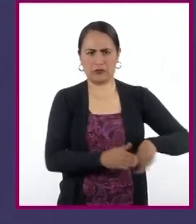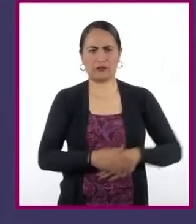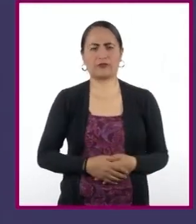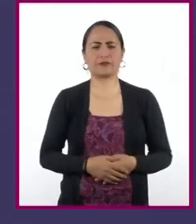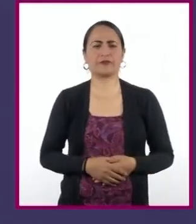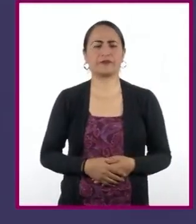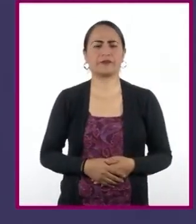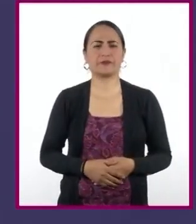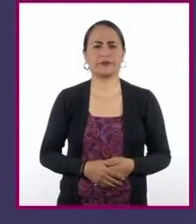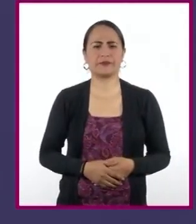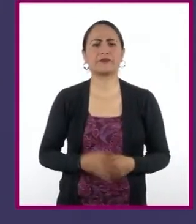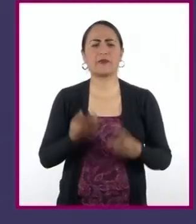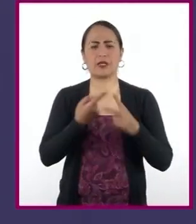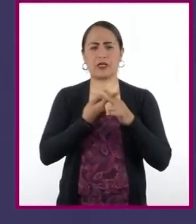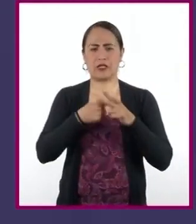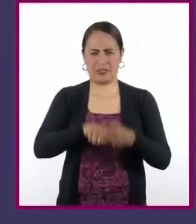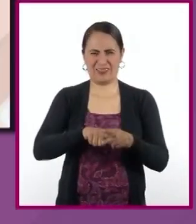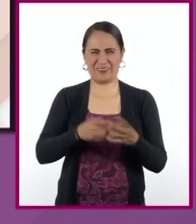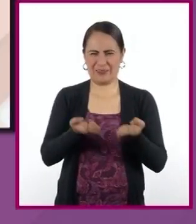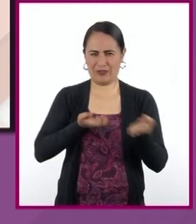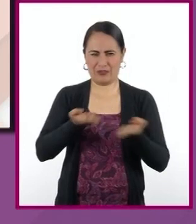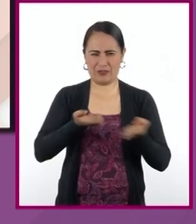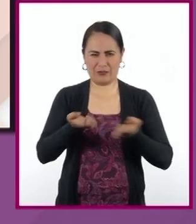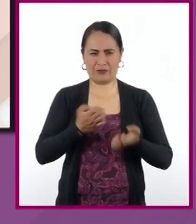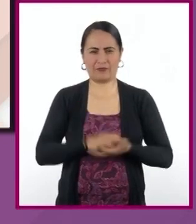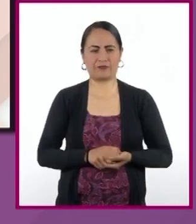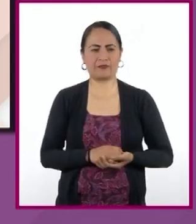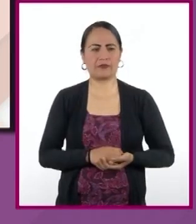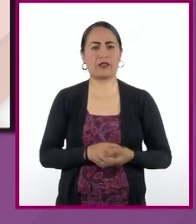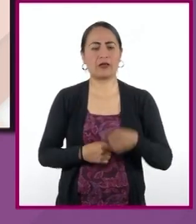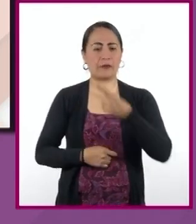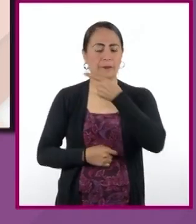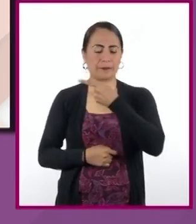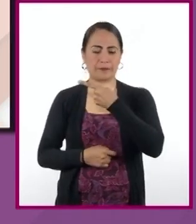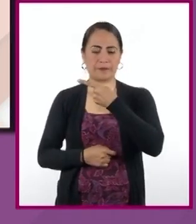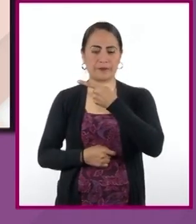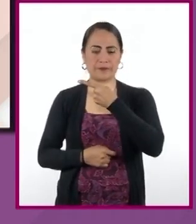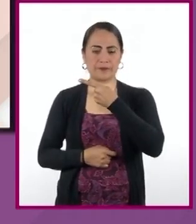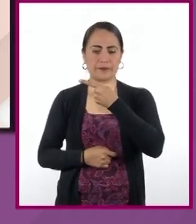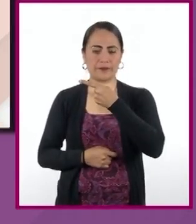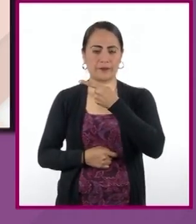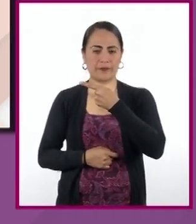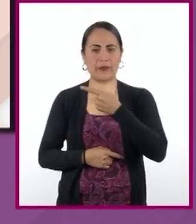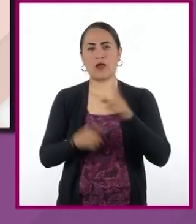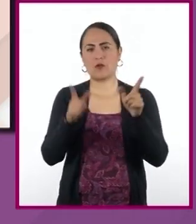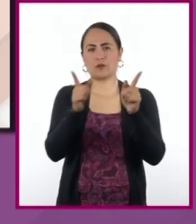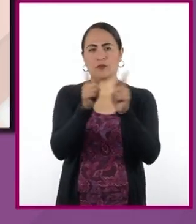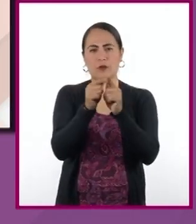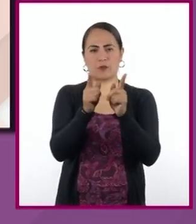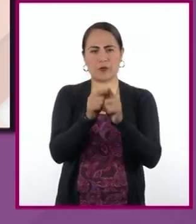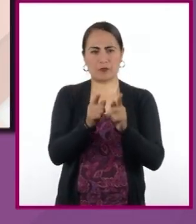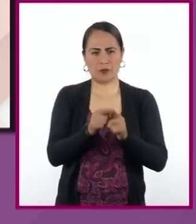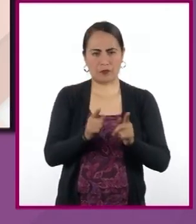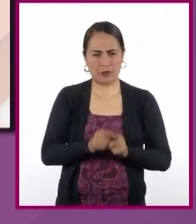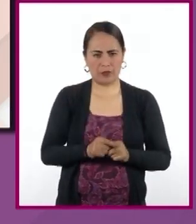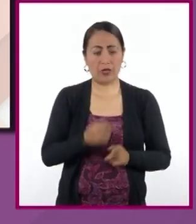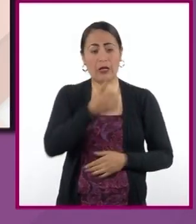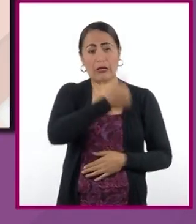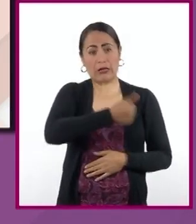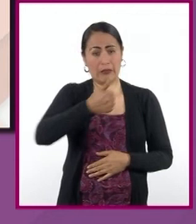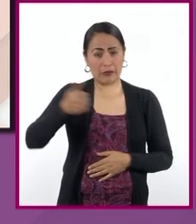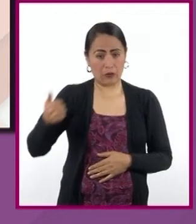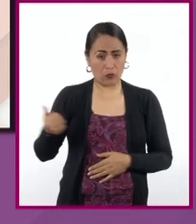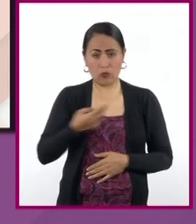Muy bien, comencemos con el ejercicio. En pantalla van a aparecer varios textos breves y para cada uno tendrán